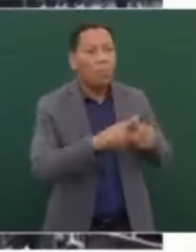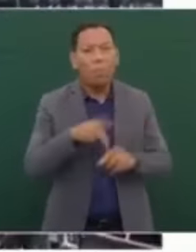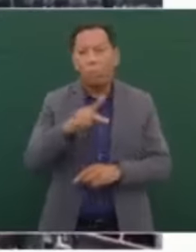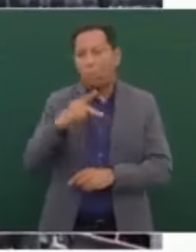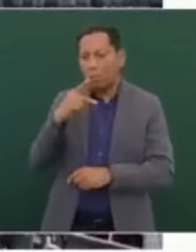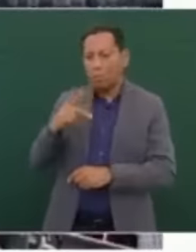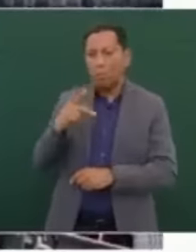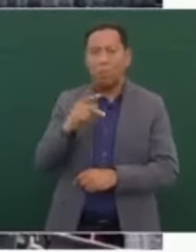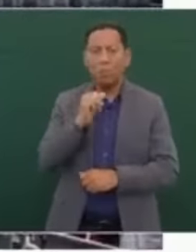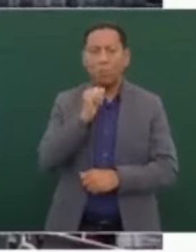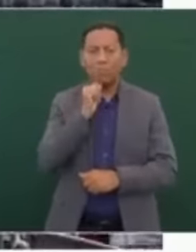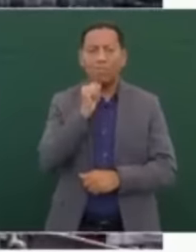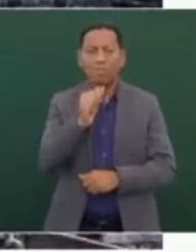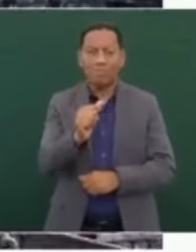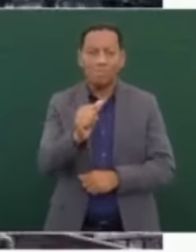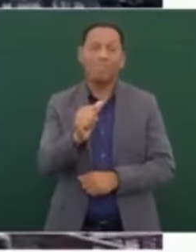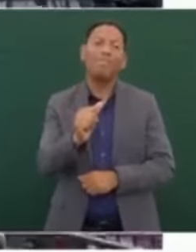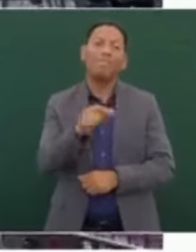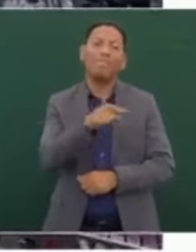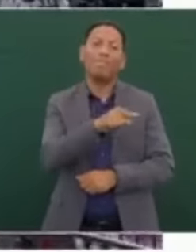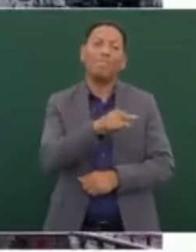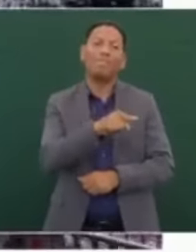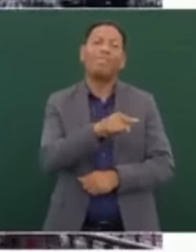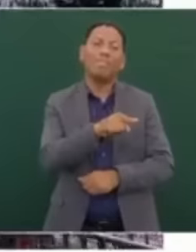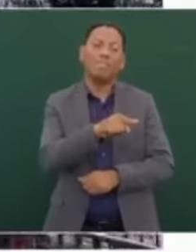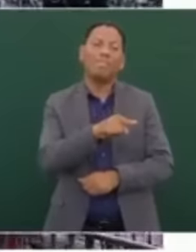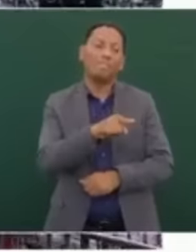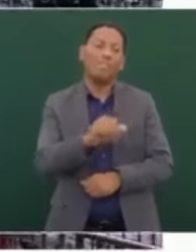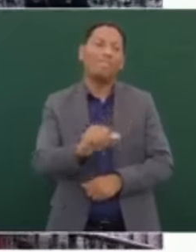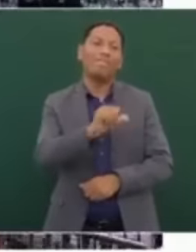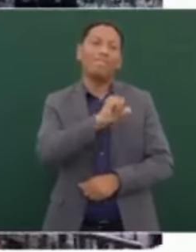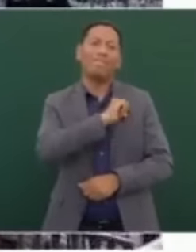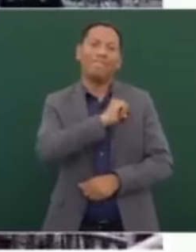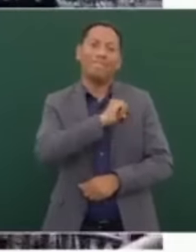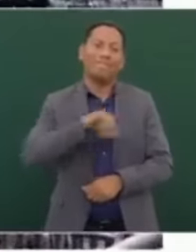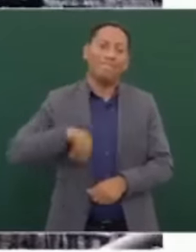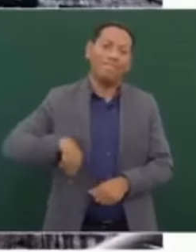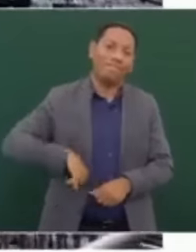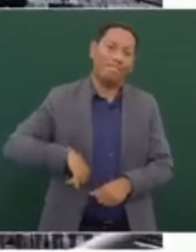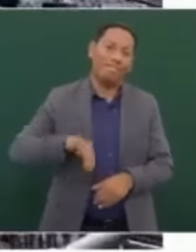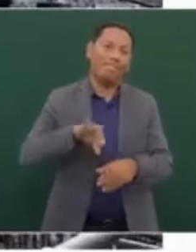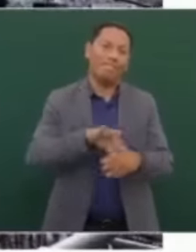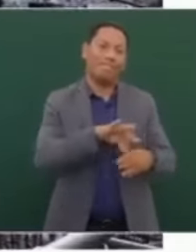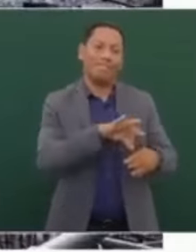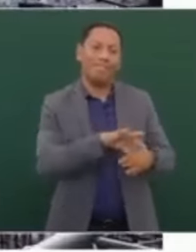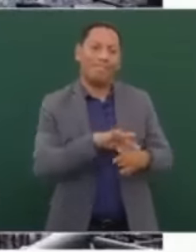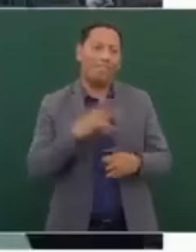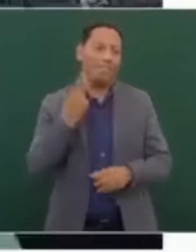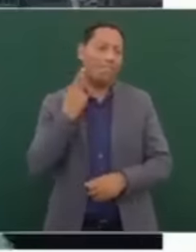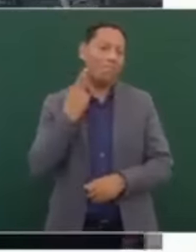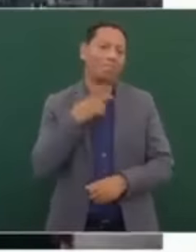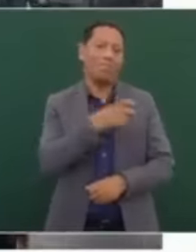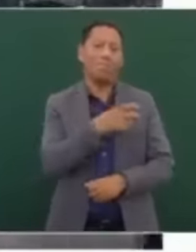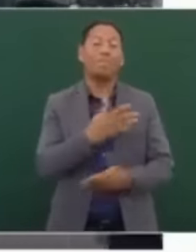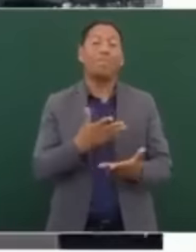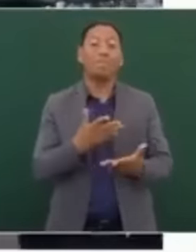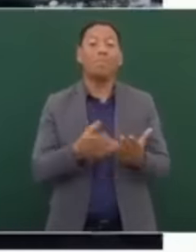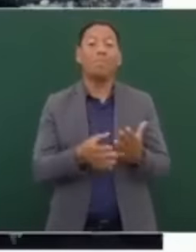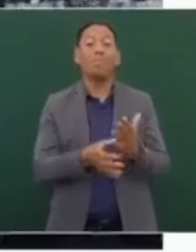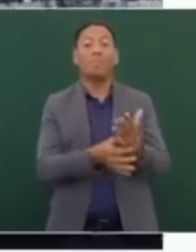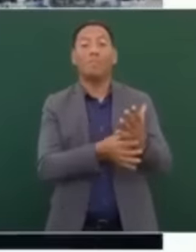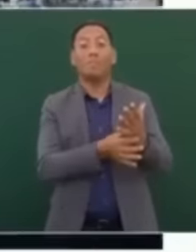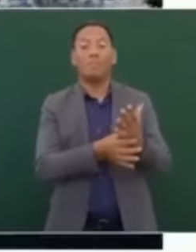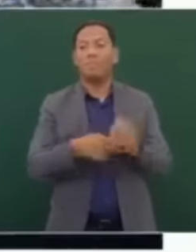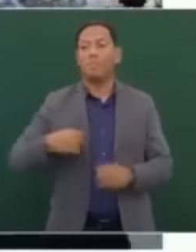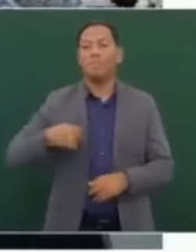con fines electoreros, politiqueros, sostuvieron que si no